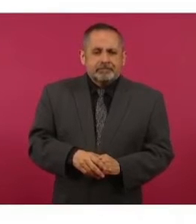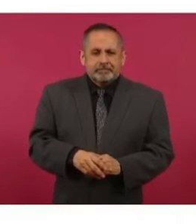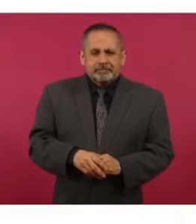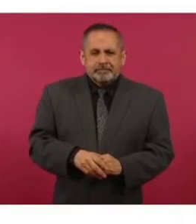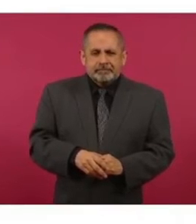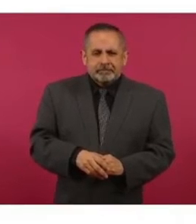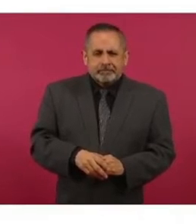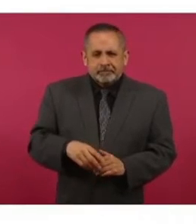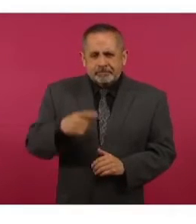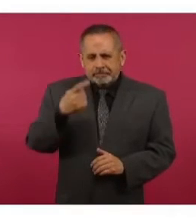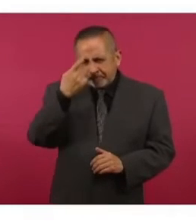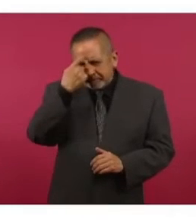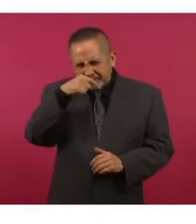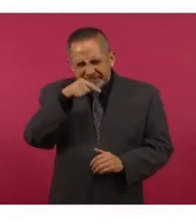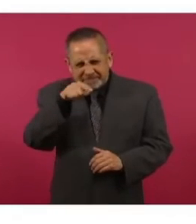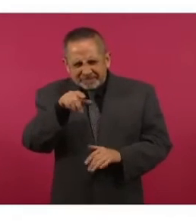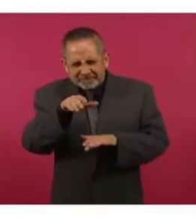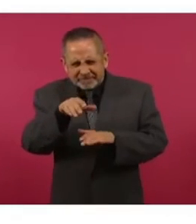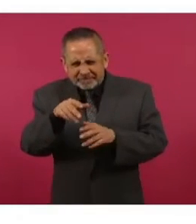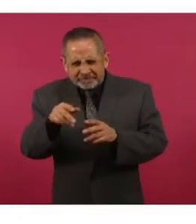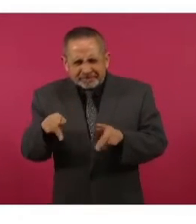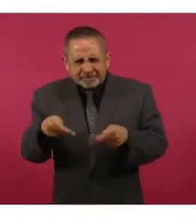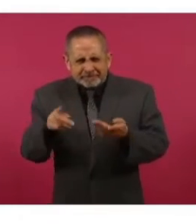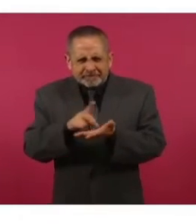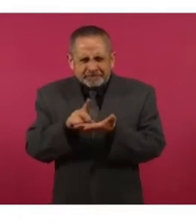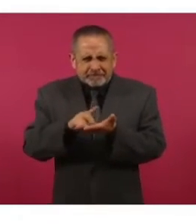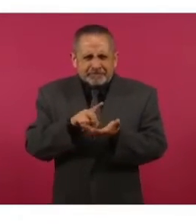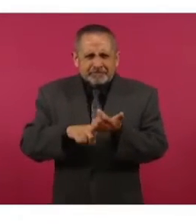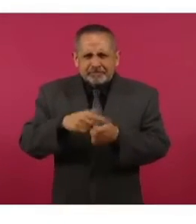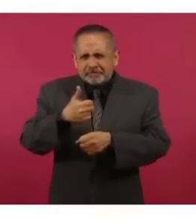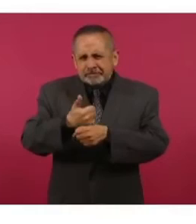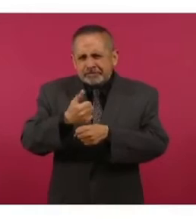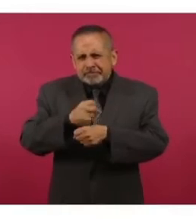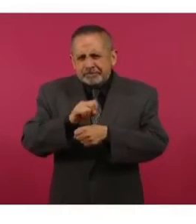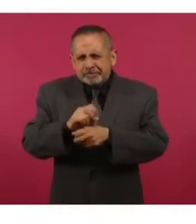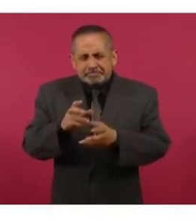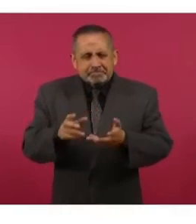Encienden alertas por venta de droga en primarias y secundarias.